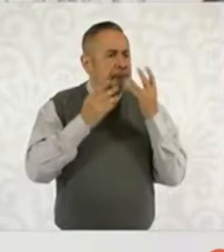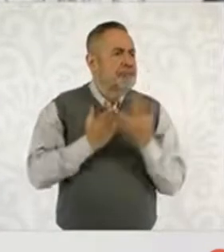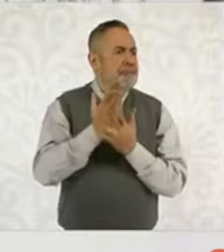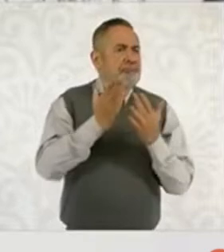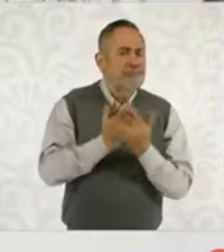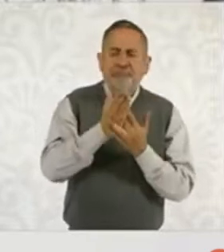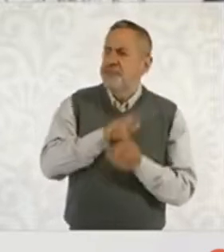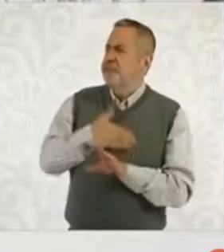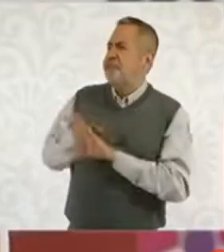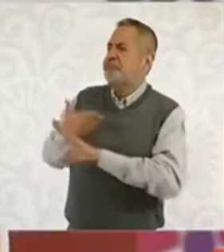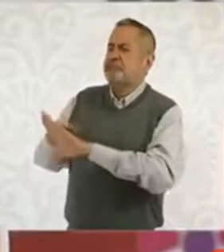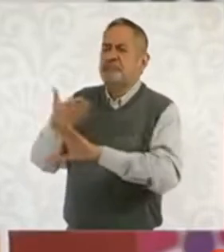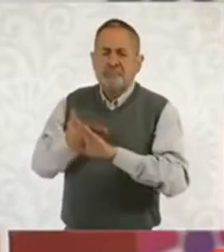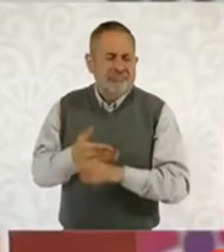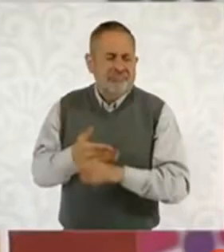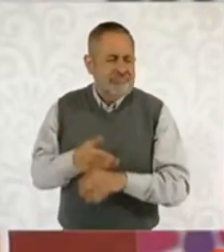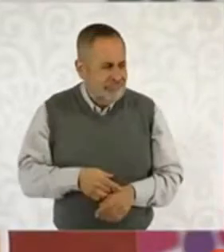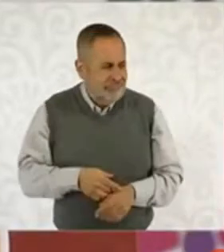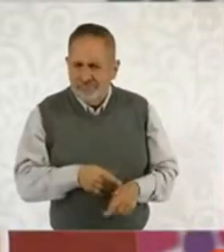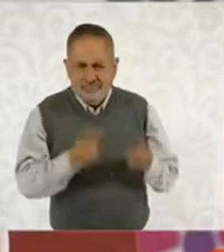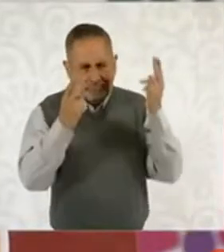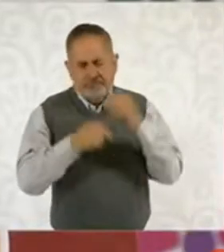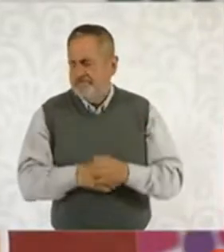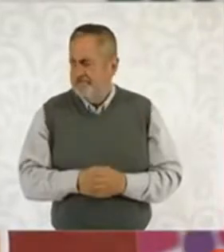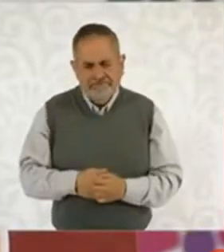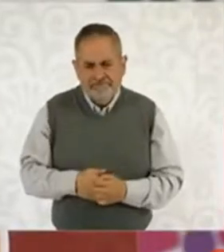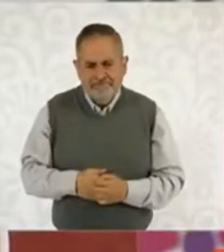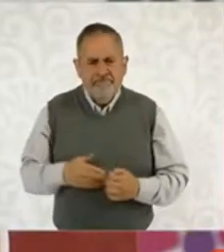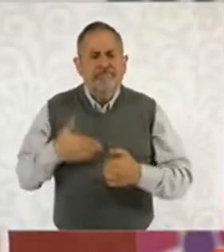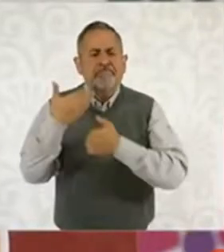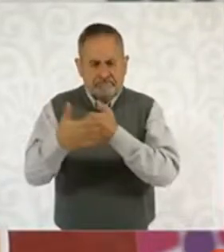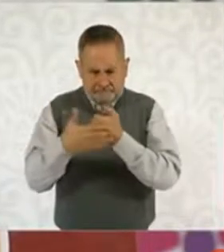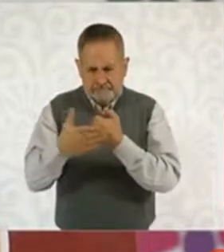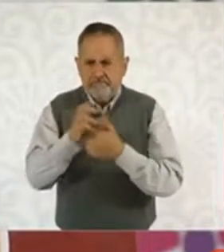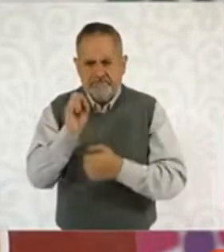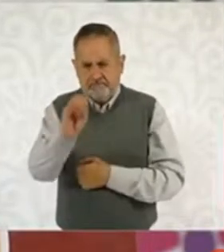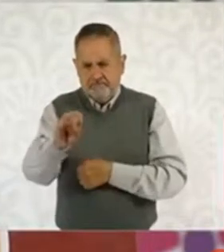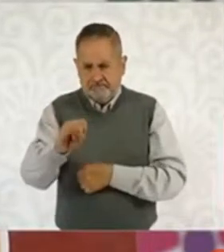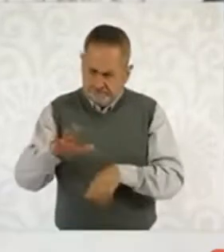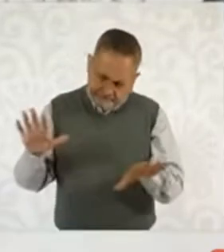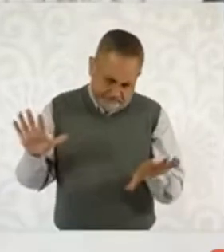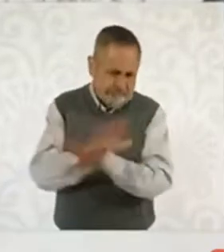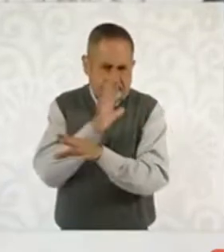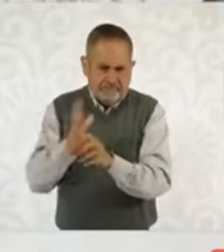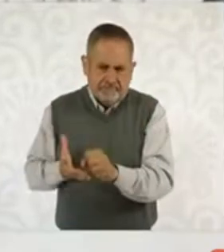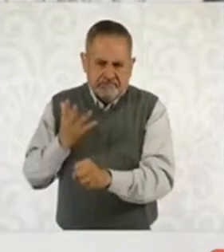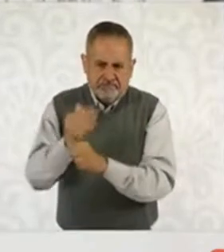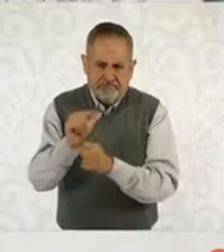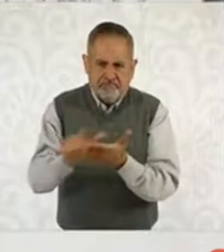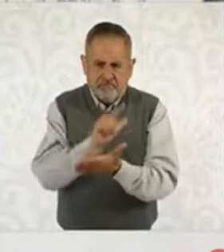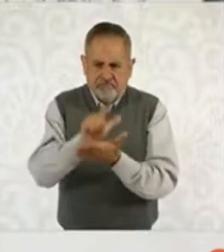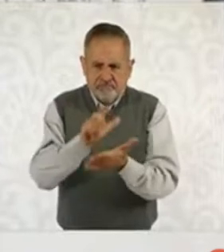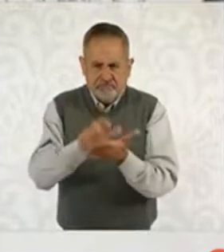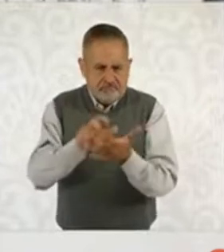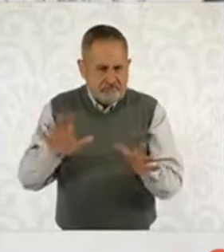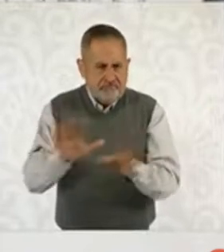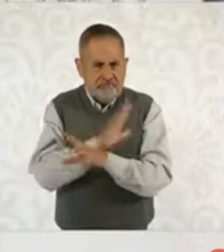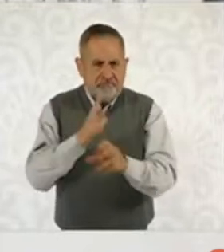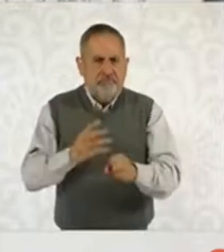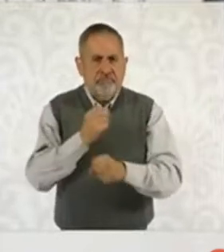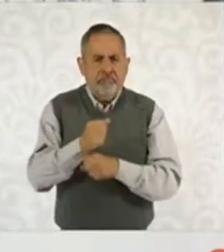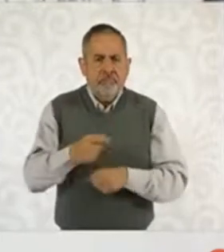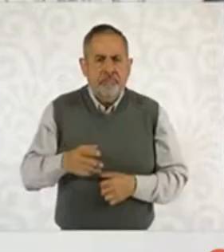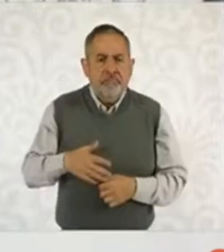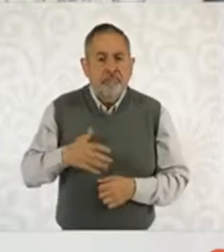las funciones que tienen. Entonces, vendrá en su momento. Yo estoy explicando de